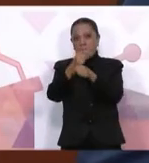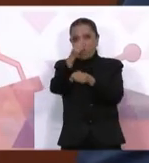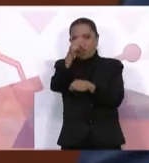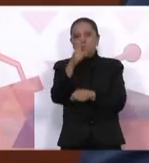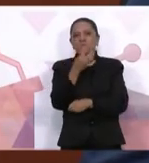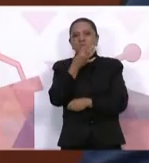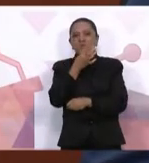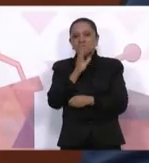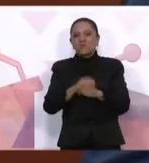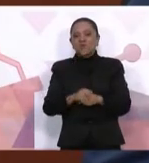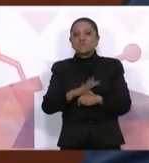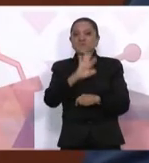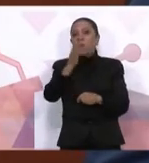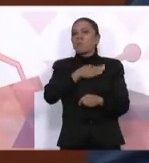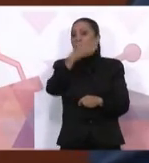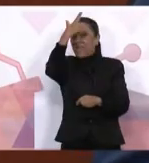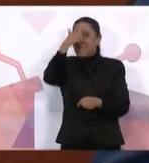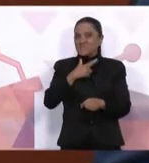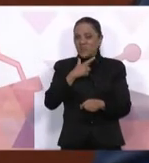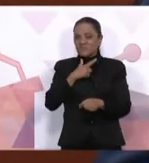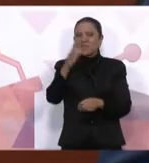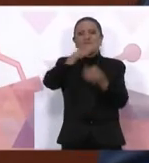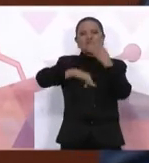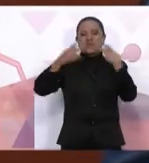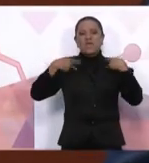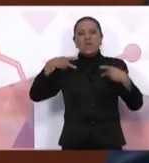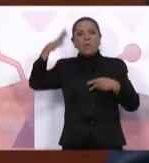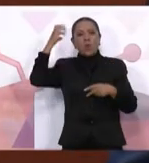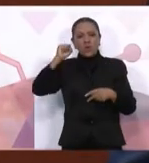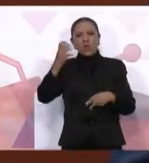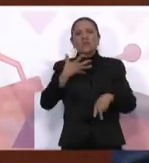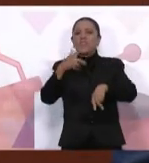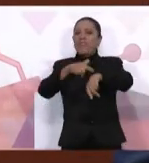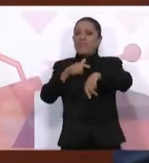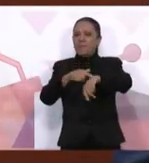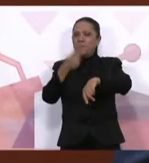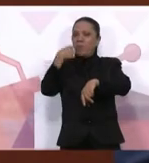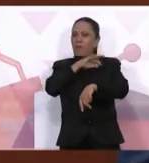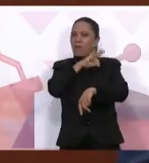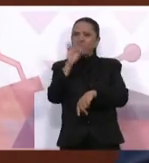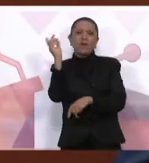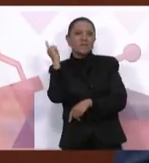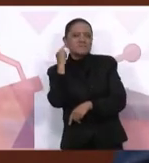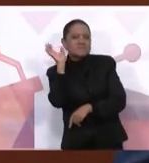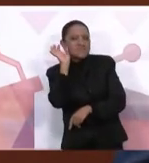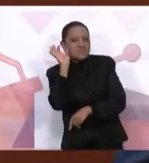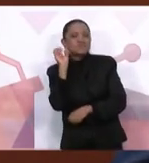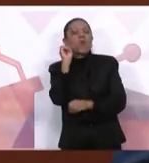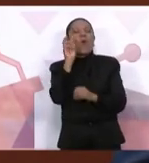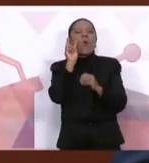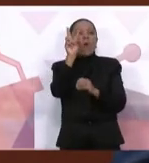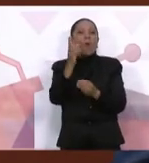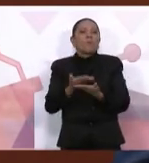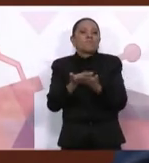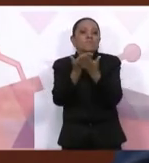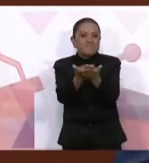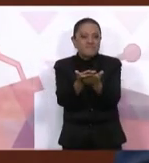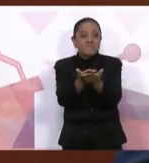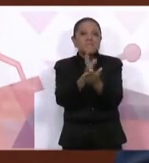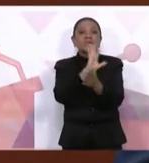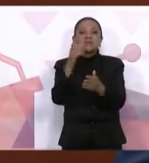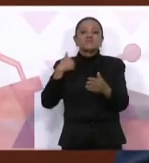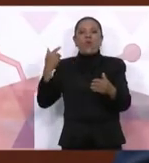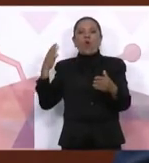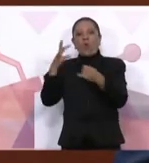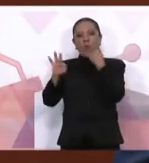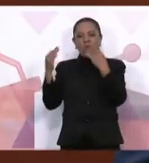todos los morelenses que se tomaron el tiempo para poder escucharnos y presentar las propuestas derivado del último debate yo tomé la determinación de